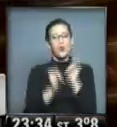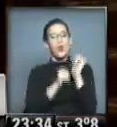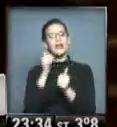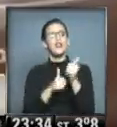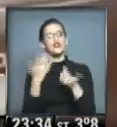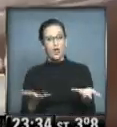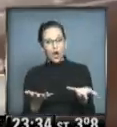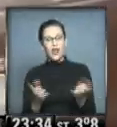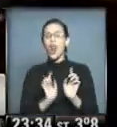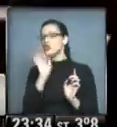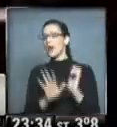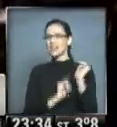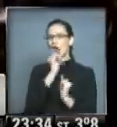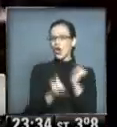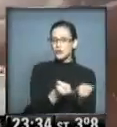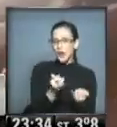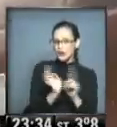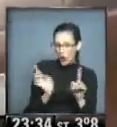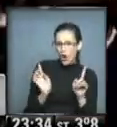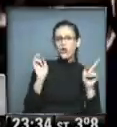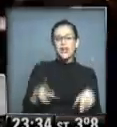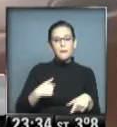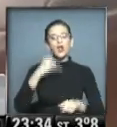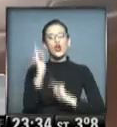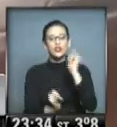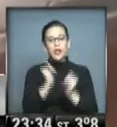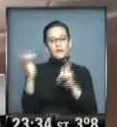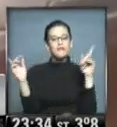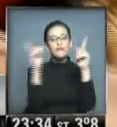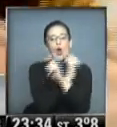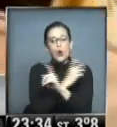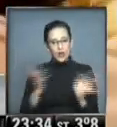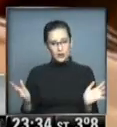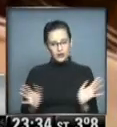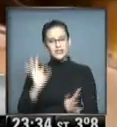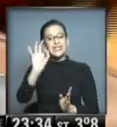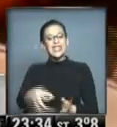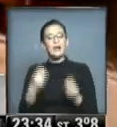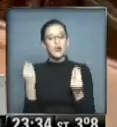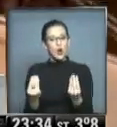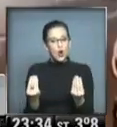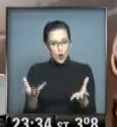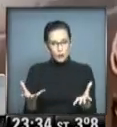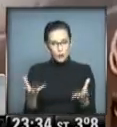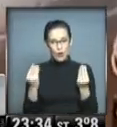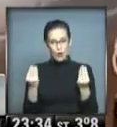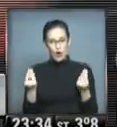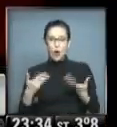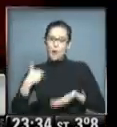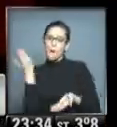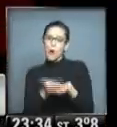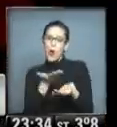No solo contar nuestra historia, sino abordar los problemas y saber cómo combatir o